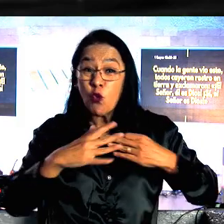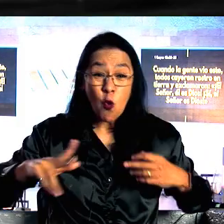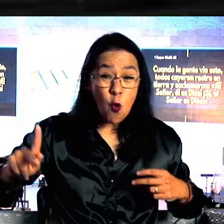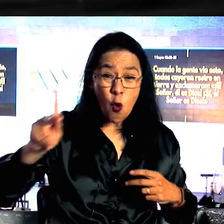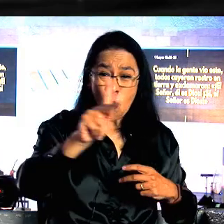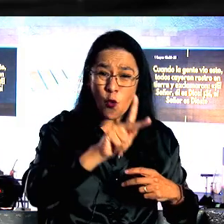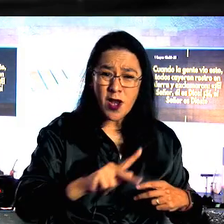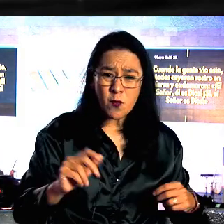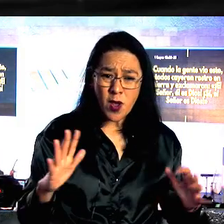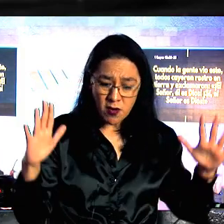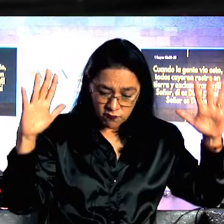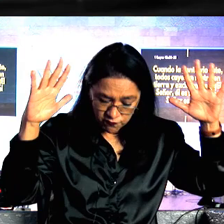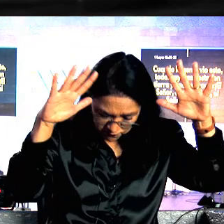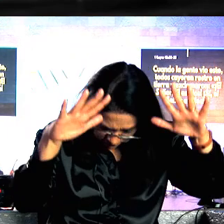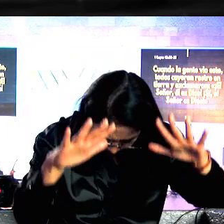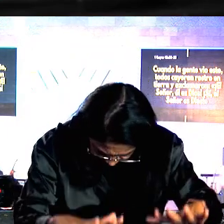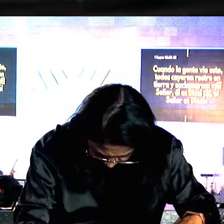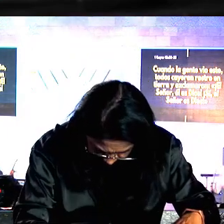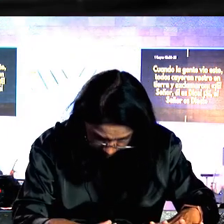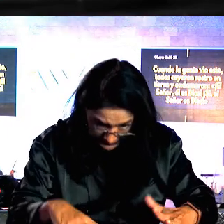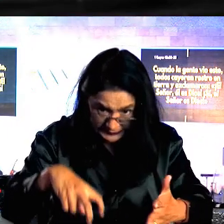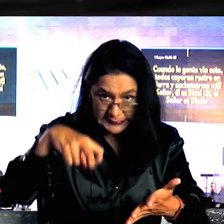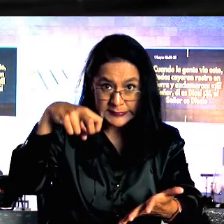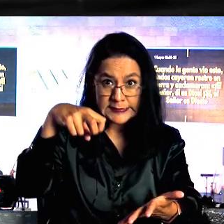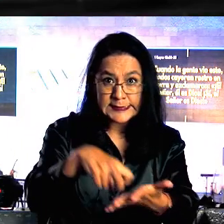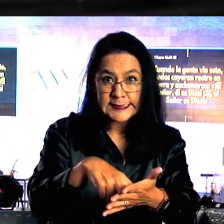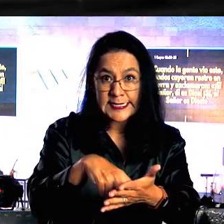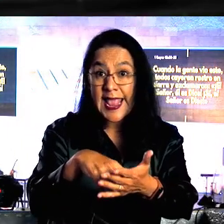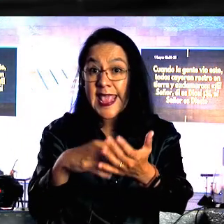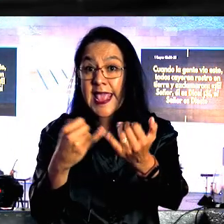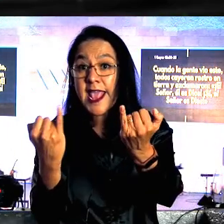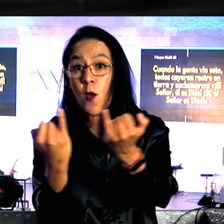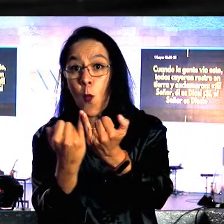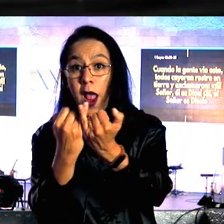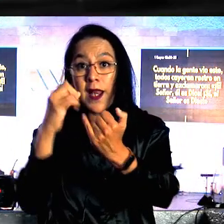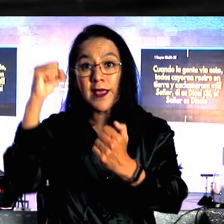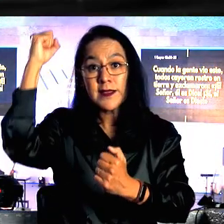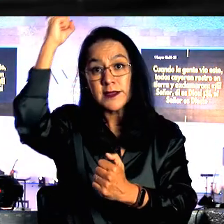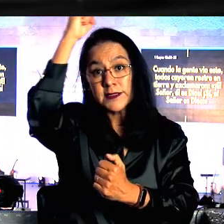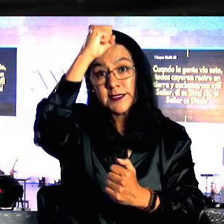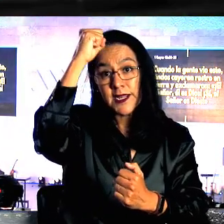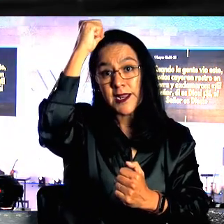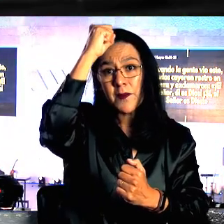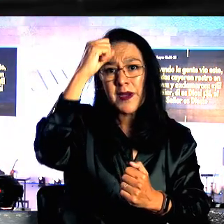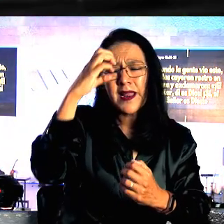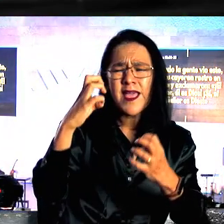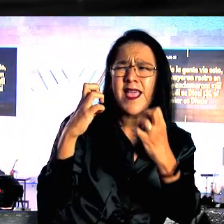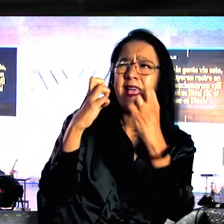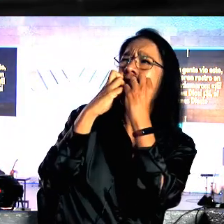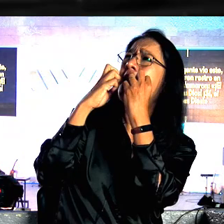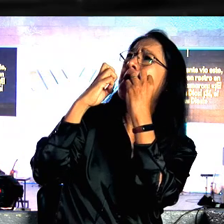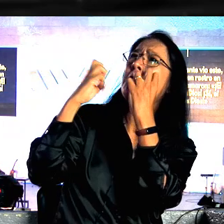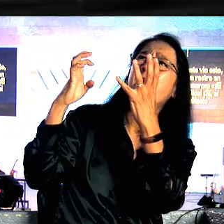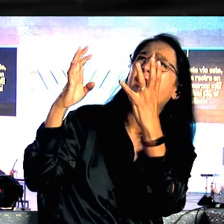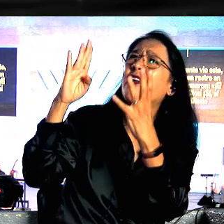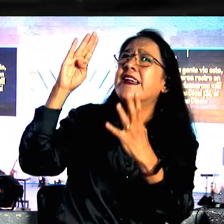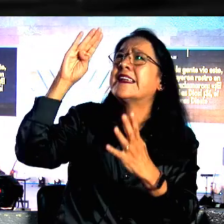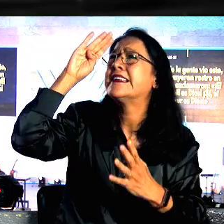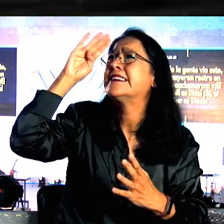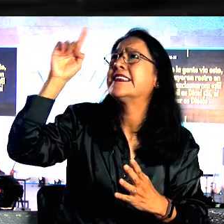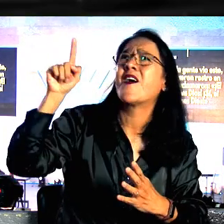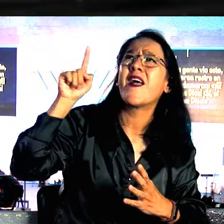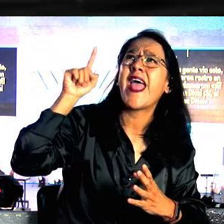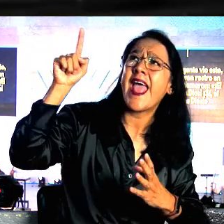todos igual que Salomón cuando estaba orando y exclamaron el Señor Él